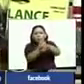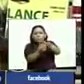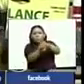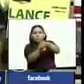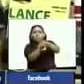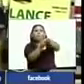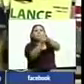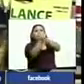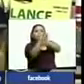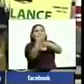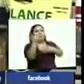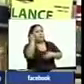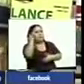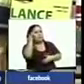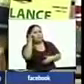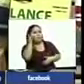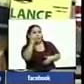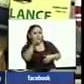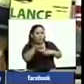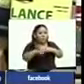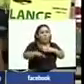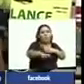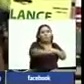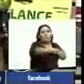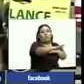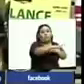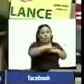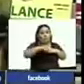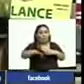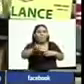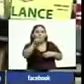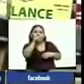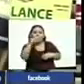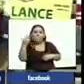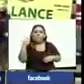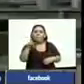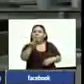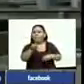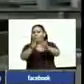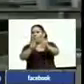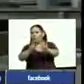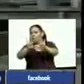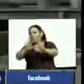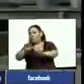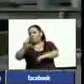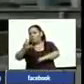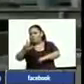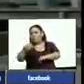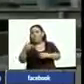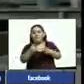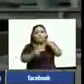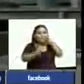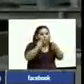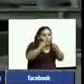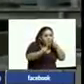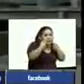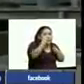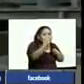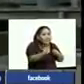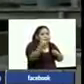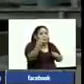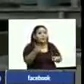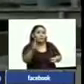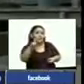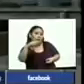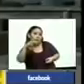volcánica la isla se convirtió en un refugio paisajístico privado en 1953 y las visitas turísticas diarias llevan a más